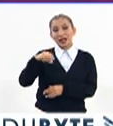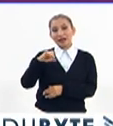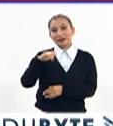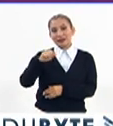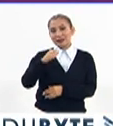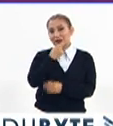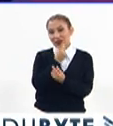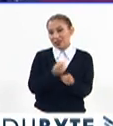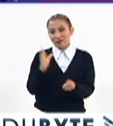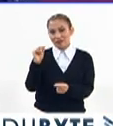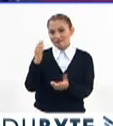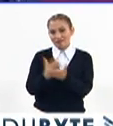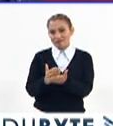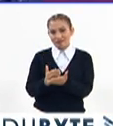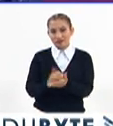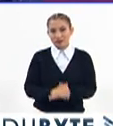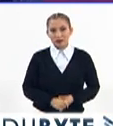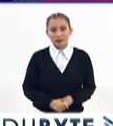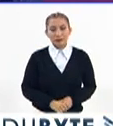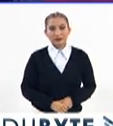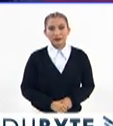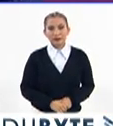las estancias infantiles,